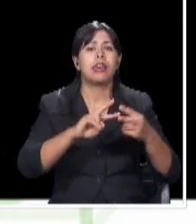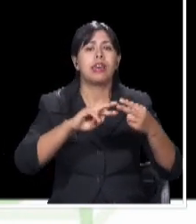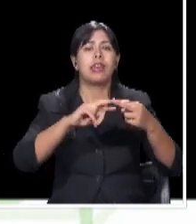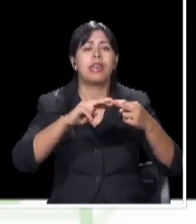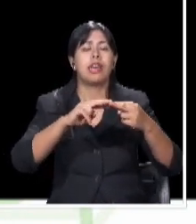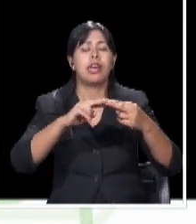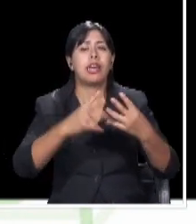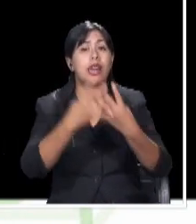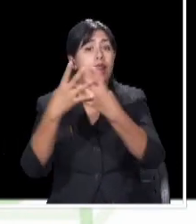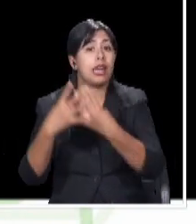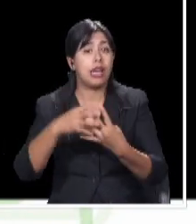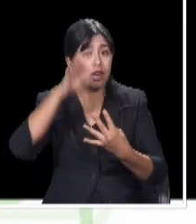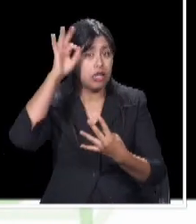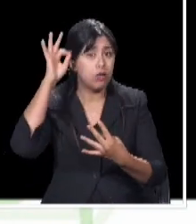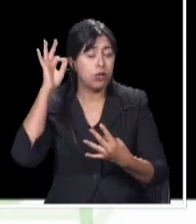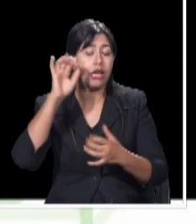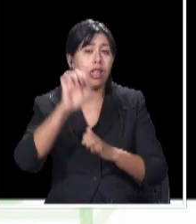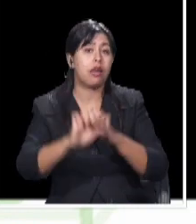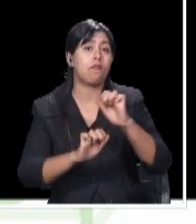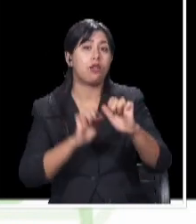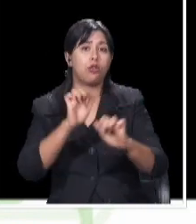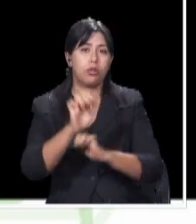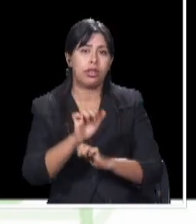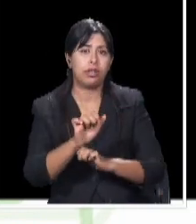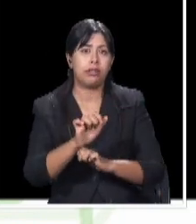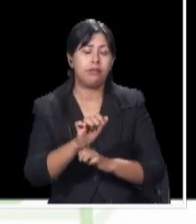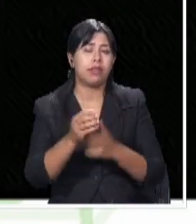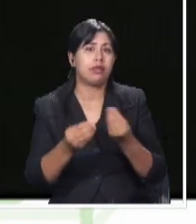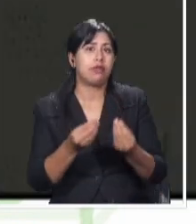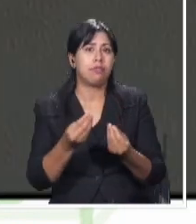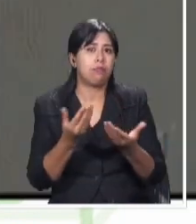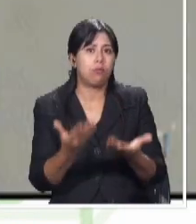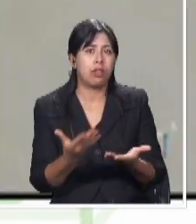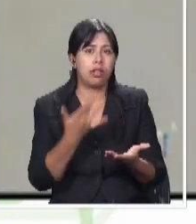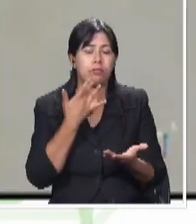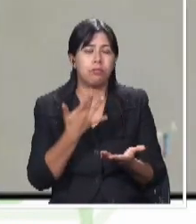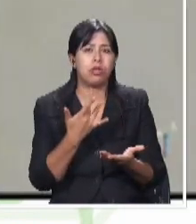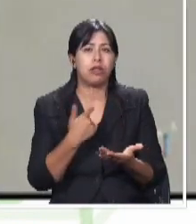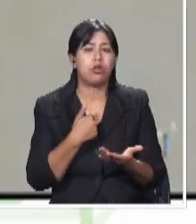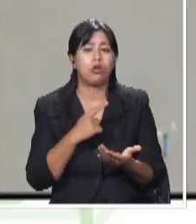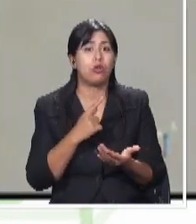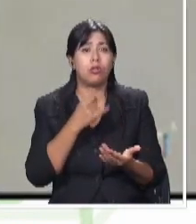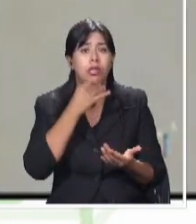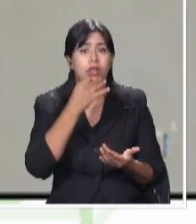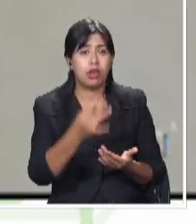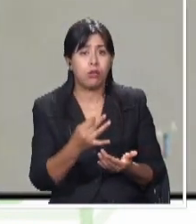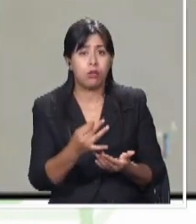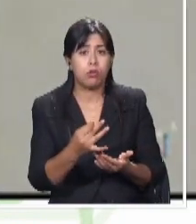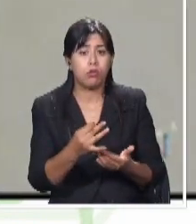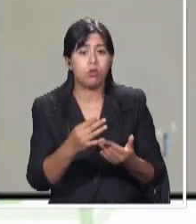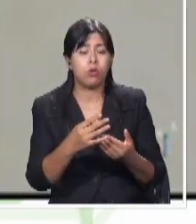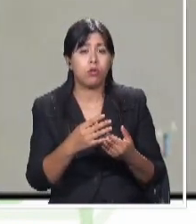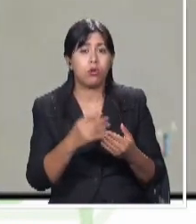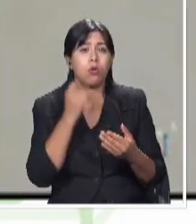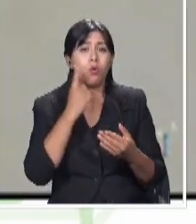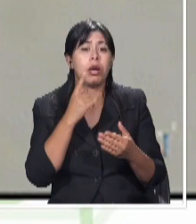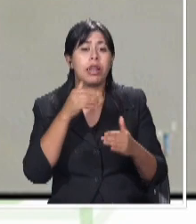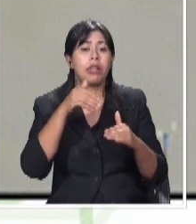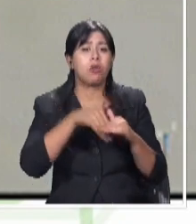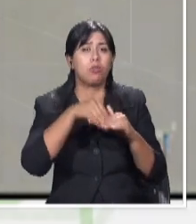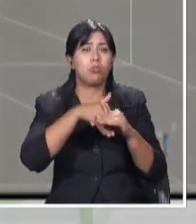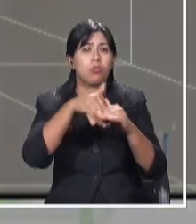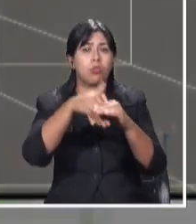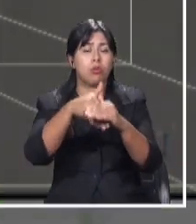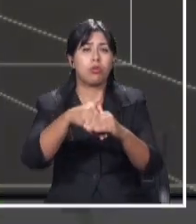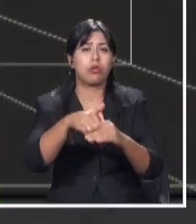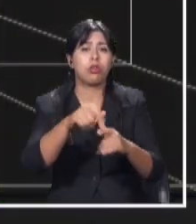red neuronal tipo que se llama neuroevolutiva. La gracia que tiene esa red neuronal es que yo no le digo cuántas capas ocultas tiene o cuántos nodos